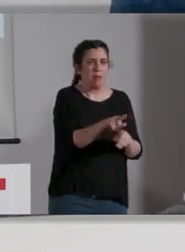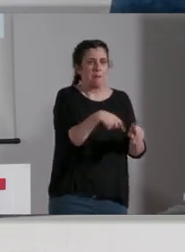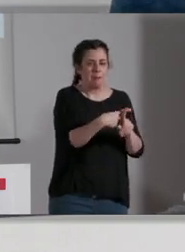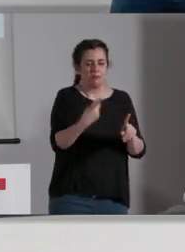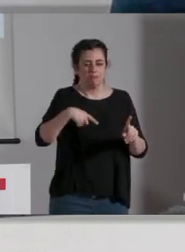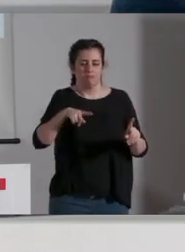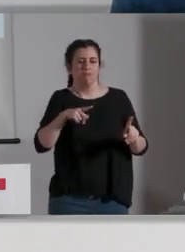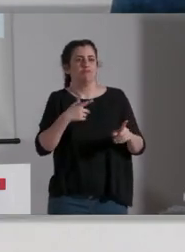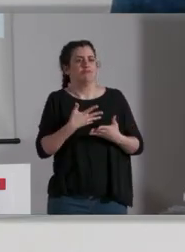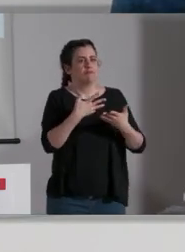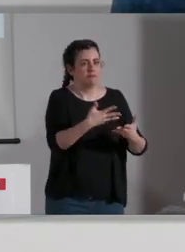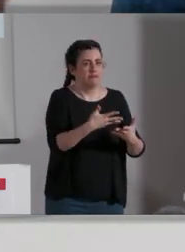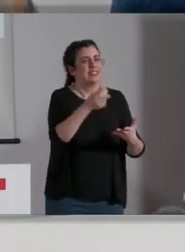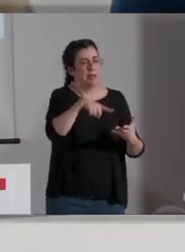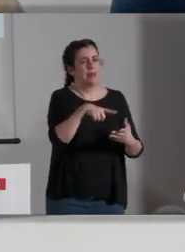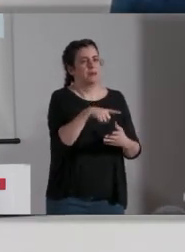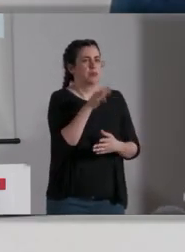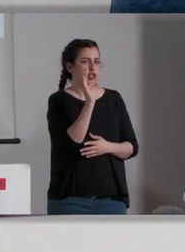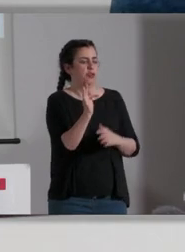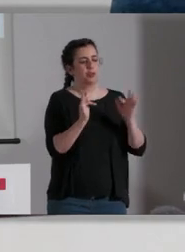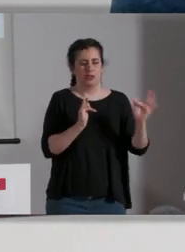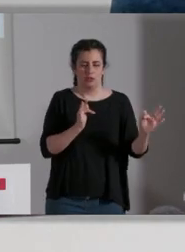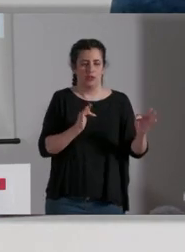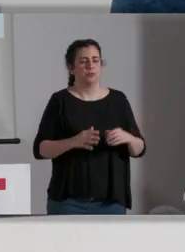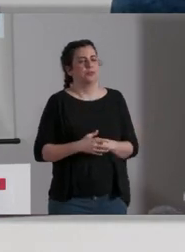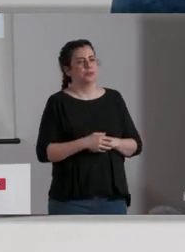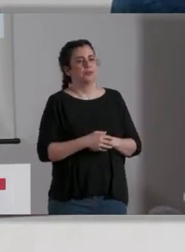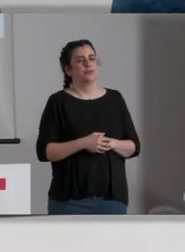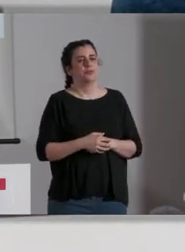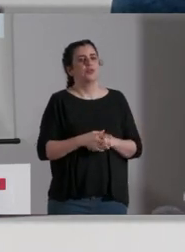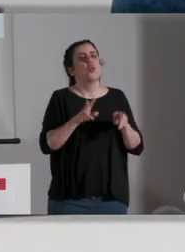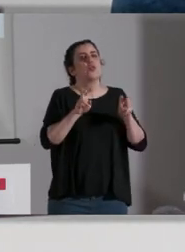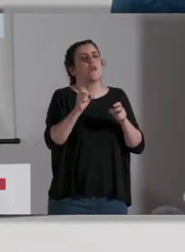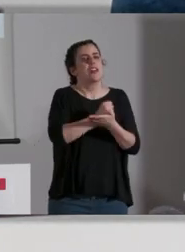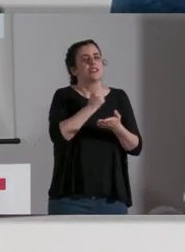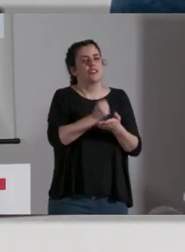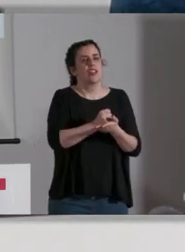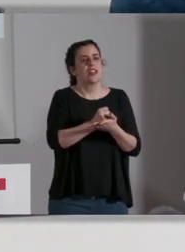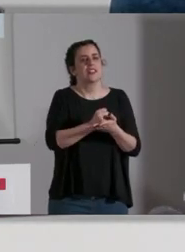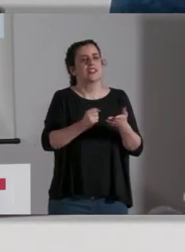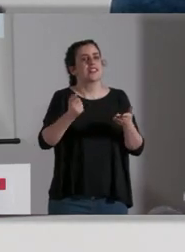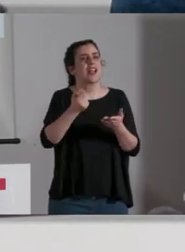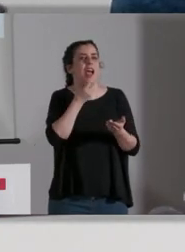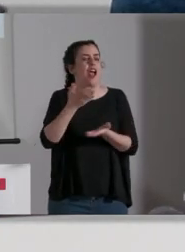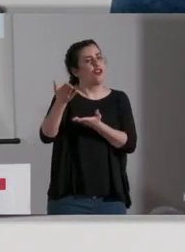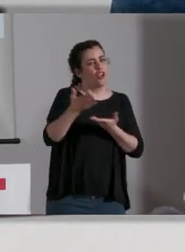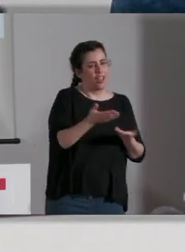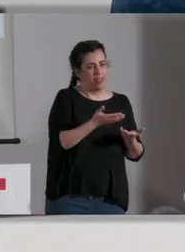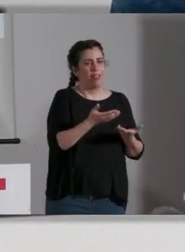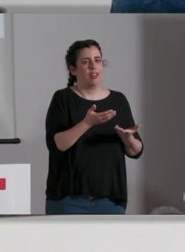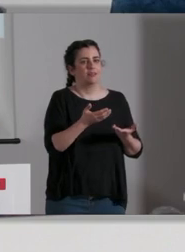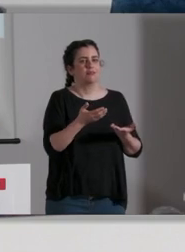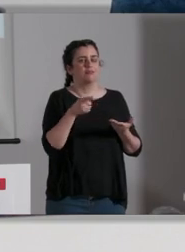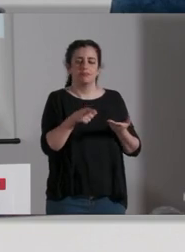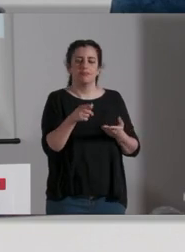han proporcionado. Respecto a la acogida de nuevas socias, en el momento de acceder a la cooperativa, la persona debe